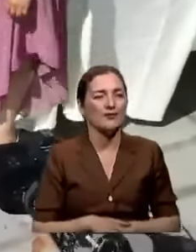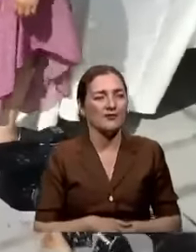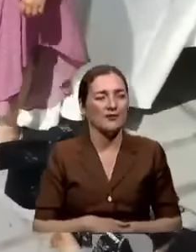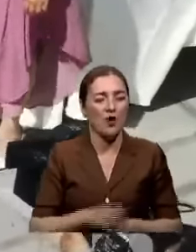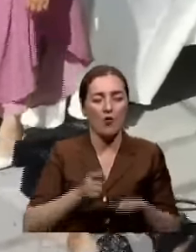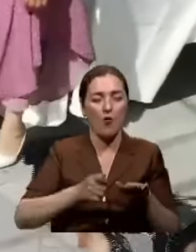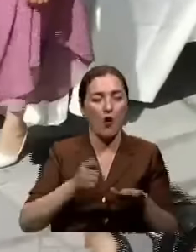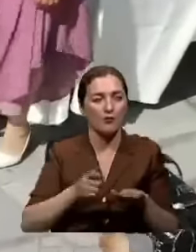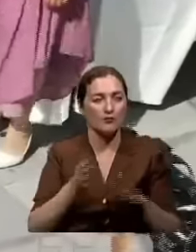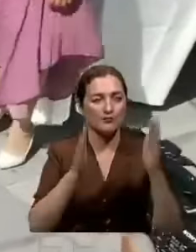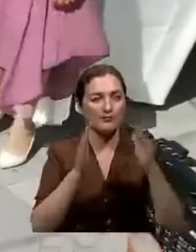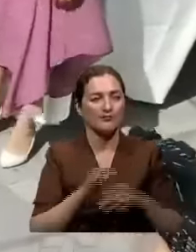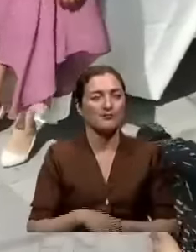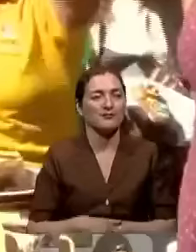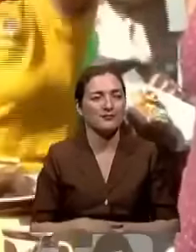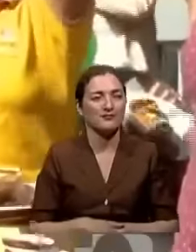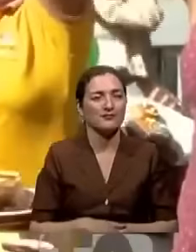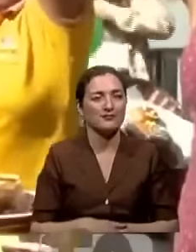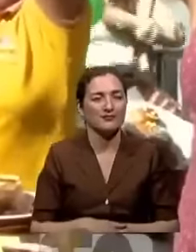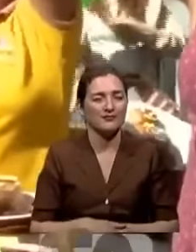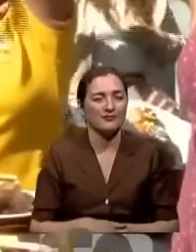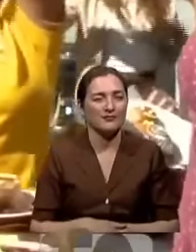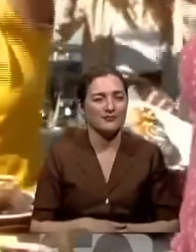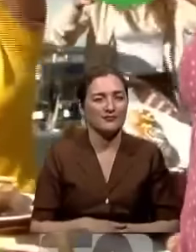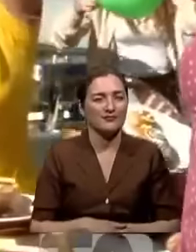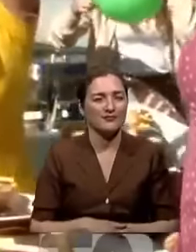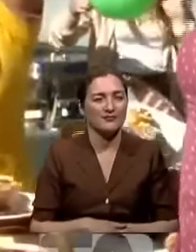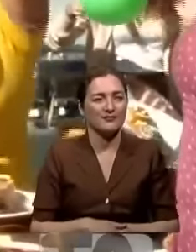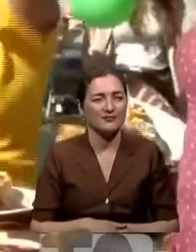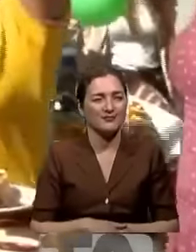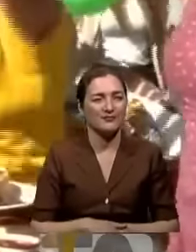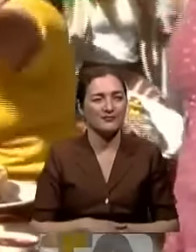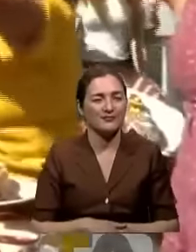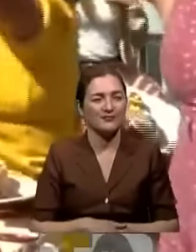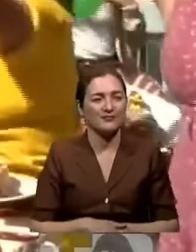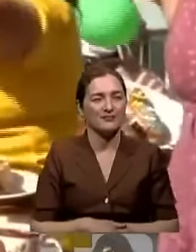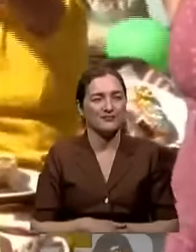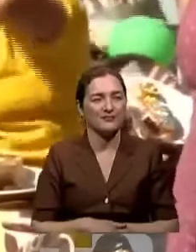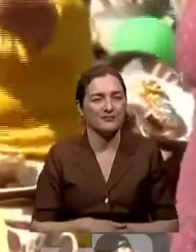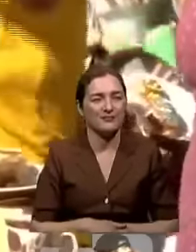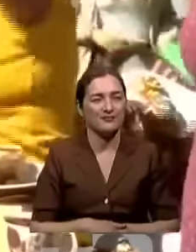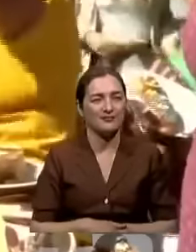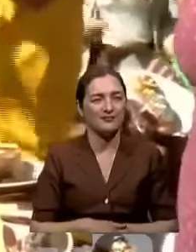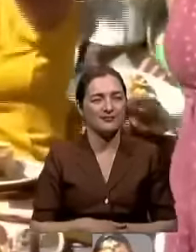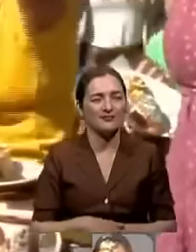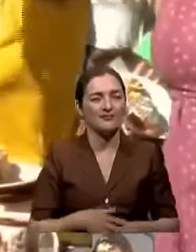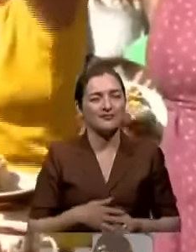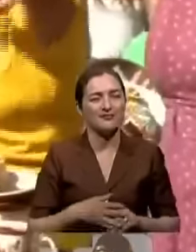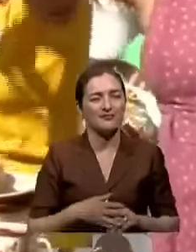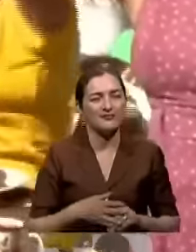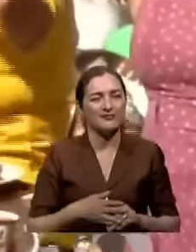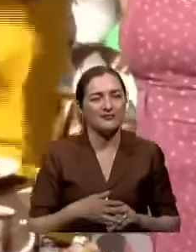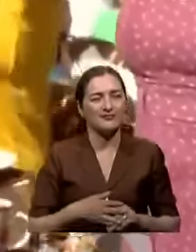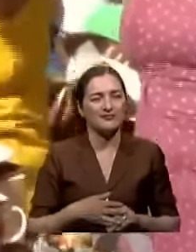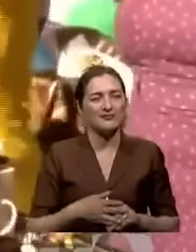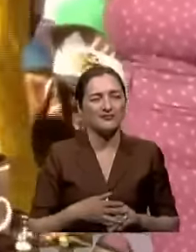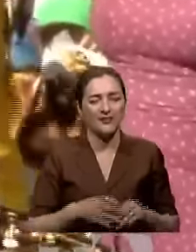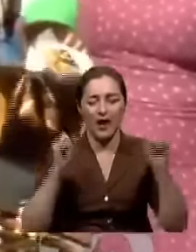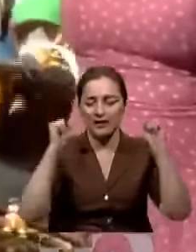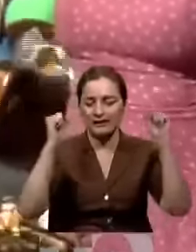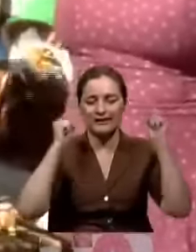jurado calificador. ¡Casa del Librillo! ¡Locro, locro, locro! ¡Mi guagua está de